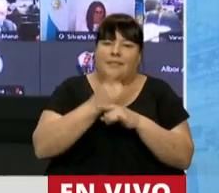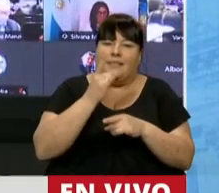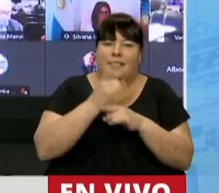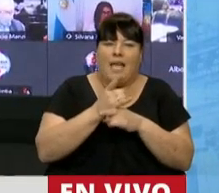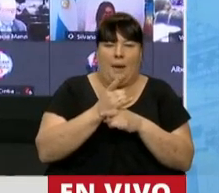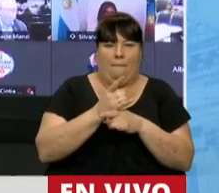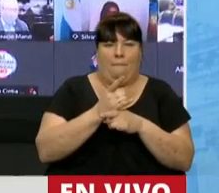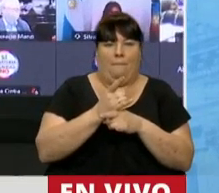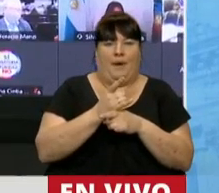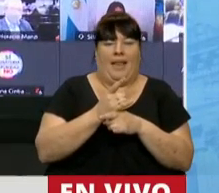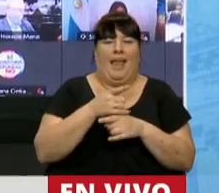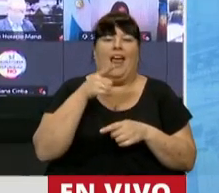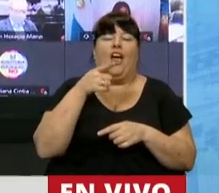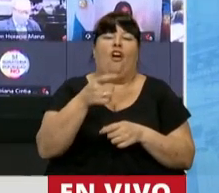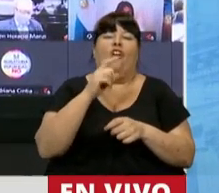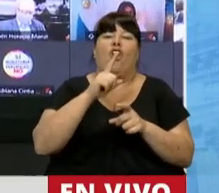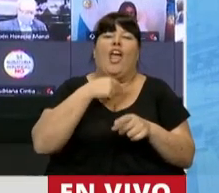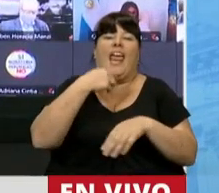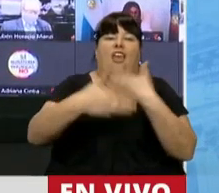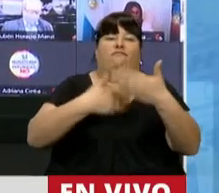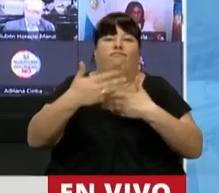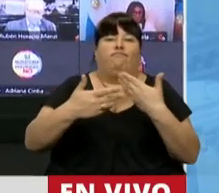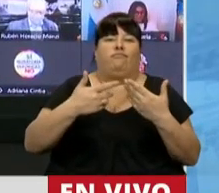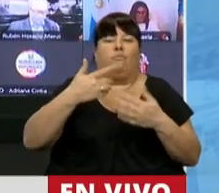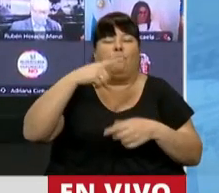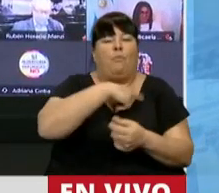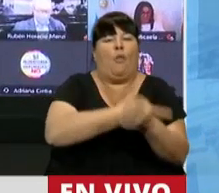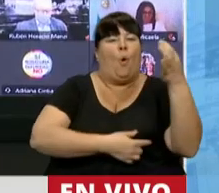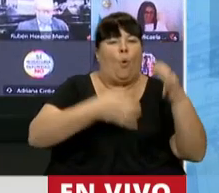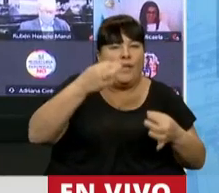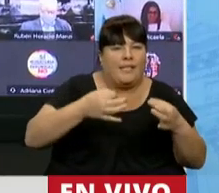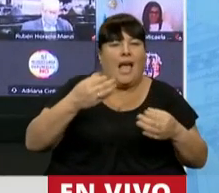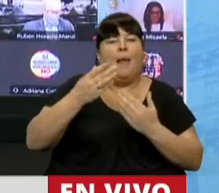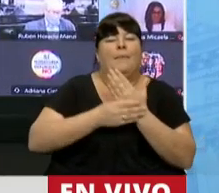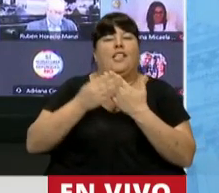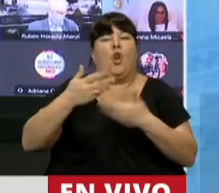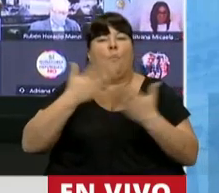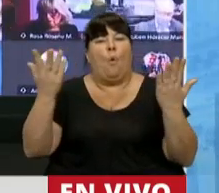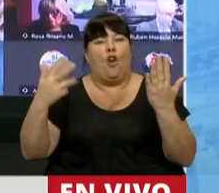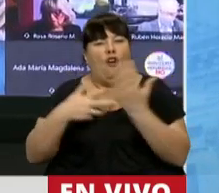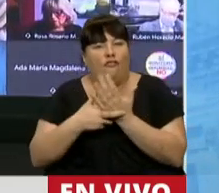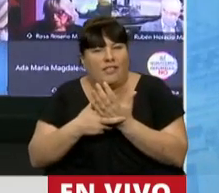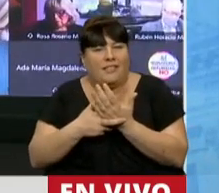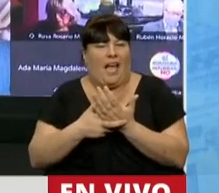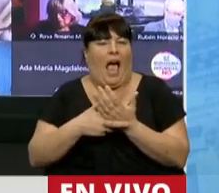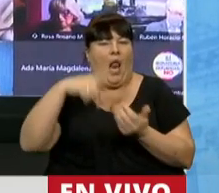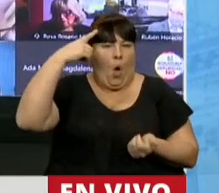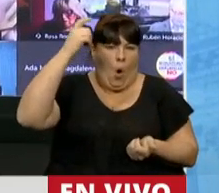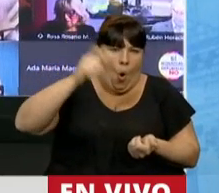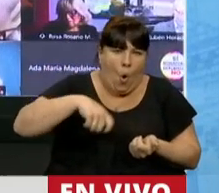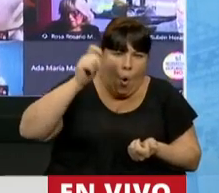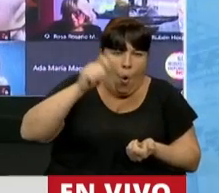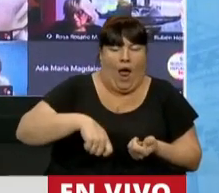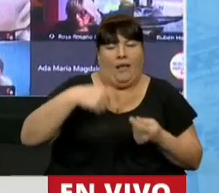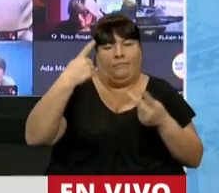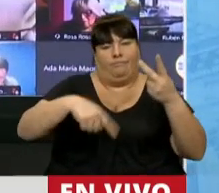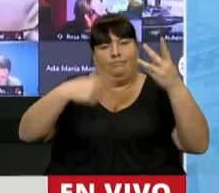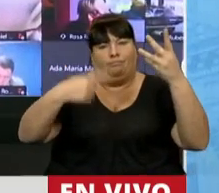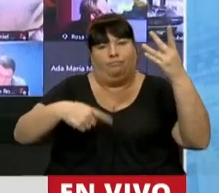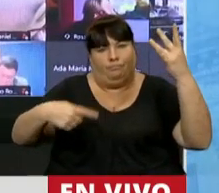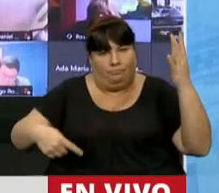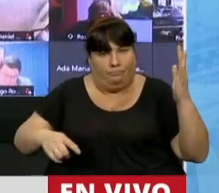adoctrinando gobernadores e intendentes con el rebenque y la billetera, con un